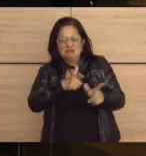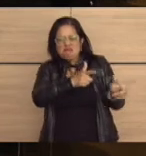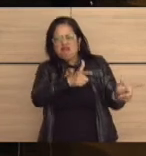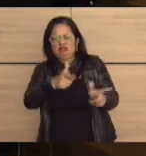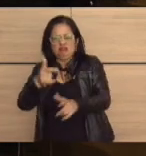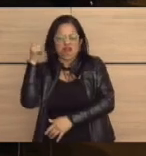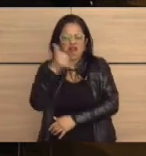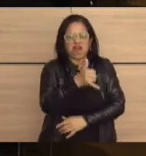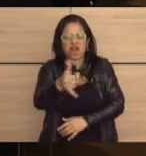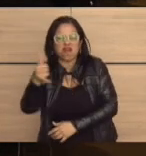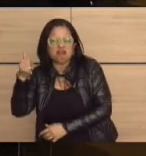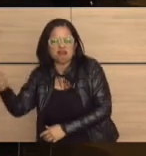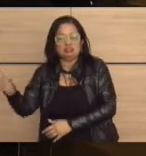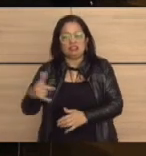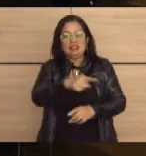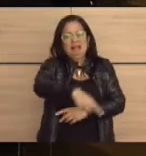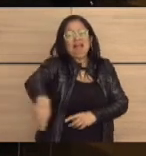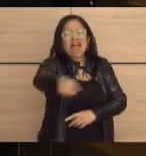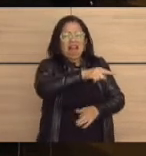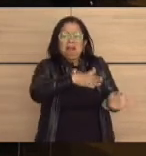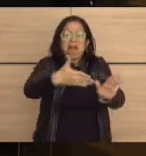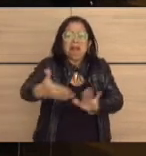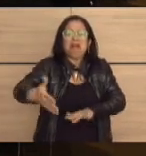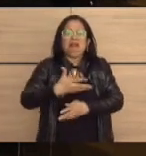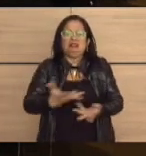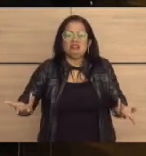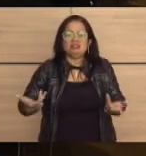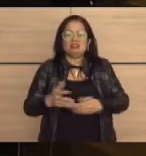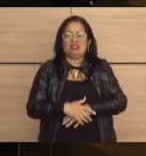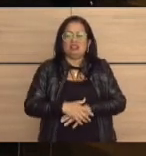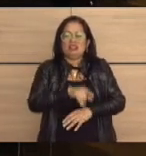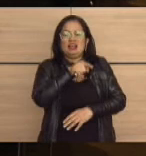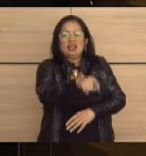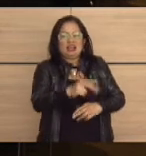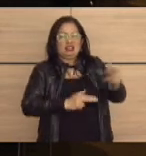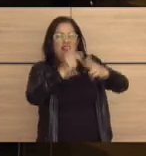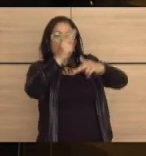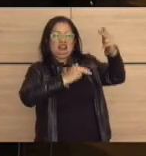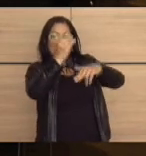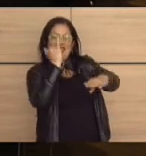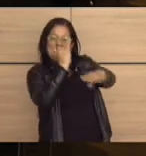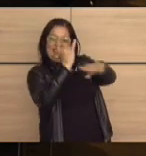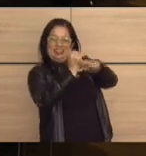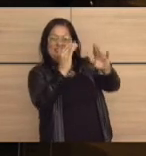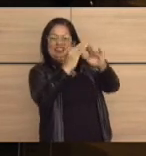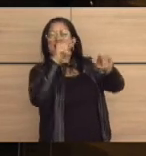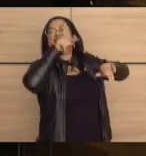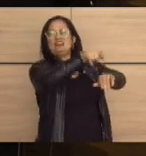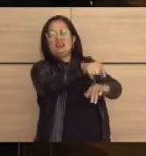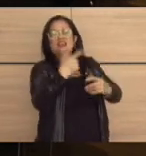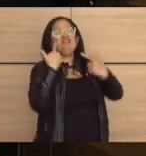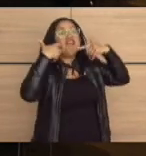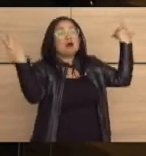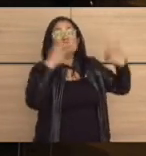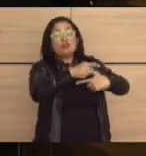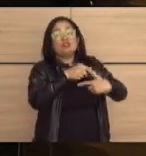que estuvo en Pasto, y sobre todo una calle que está al lado de una iglesia famosa que se llama la calle del Colorado, porque pues por ahí